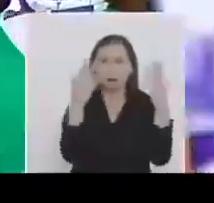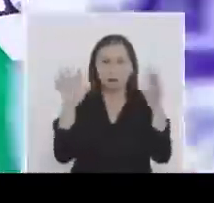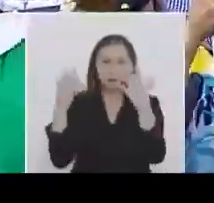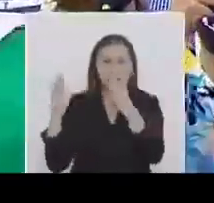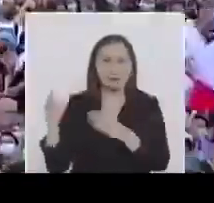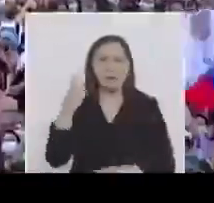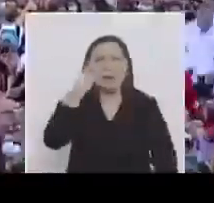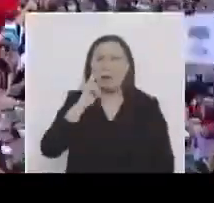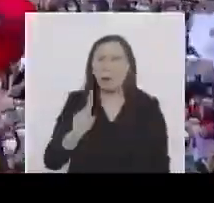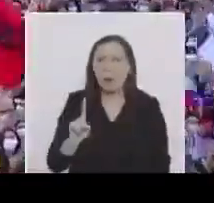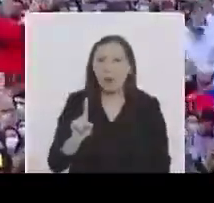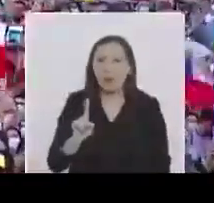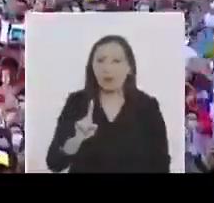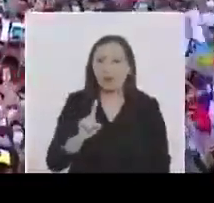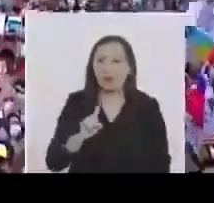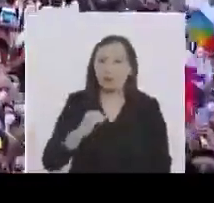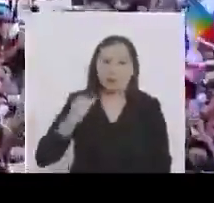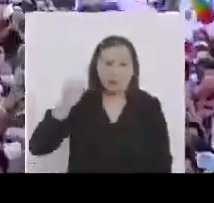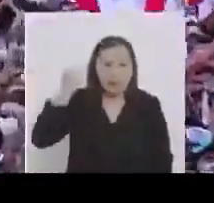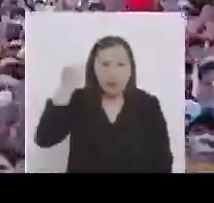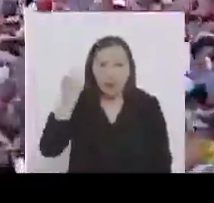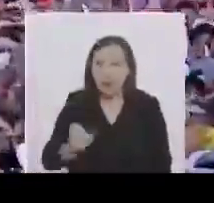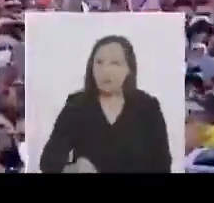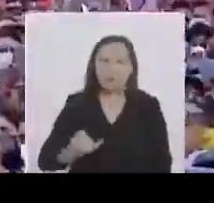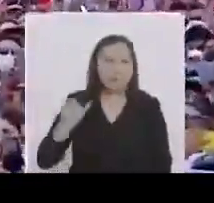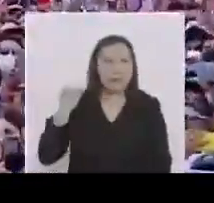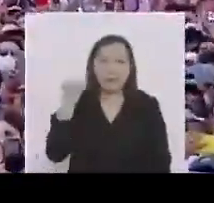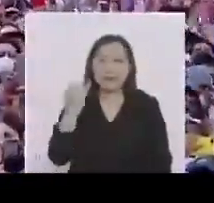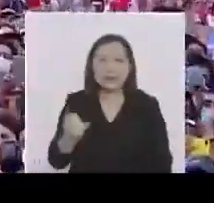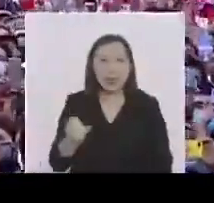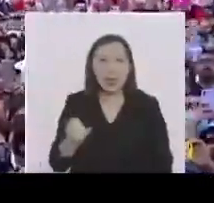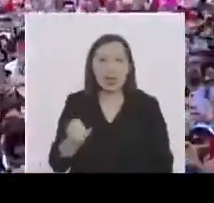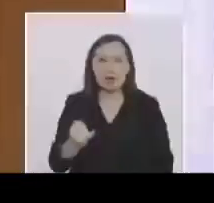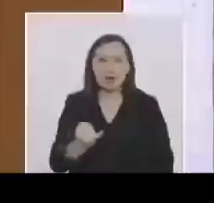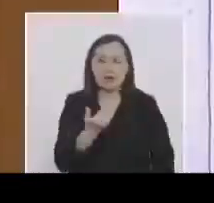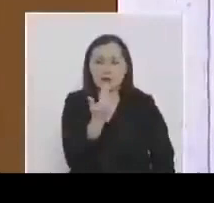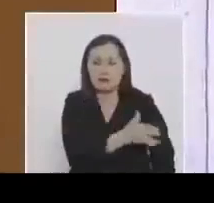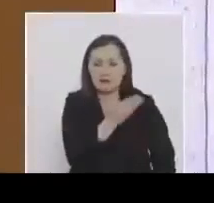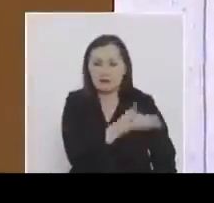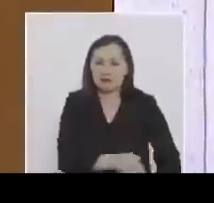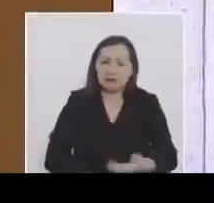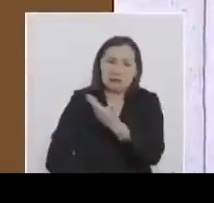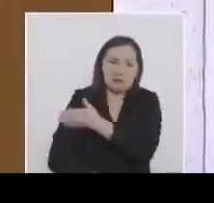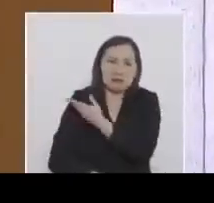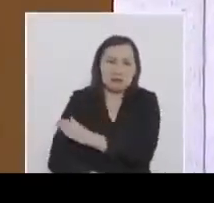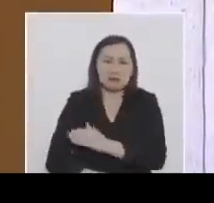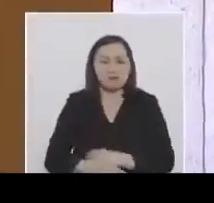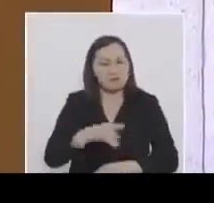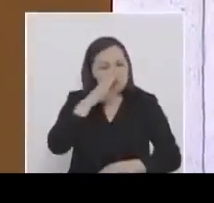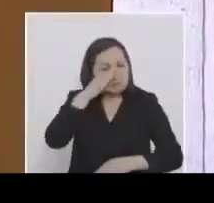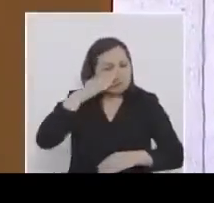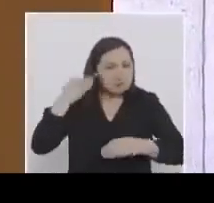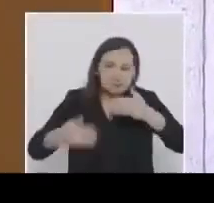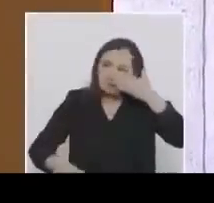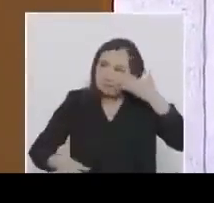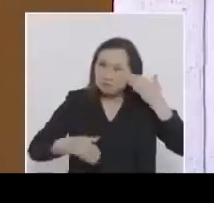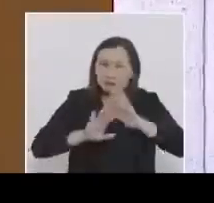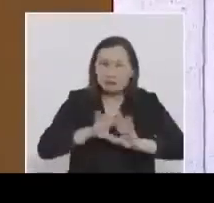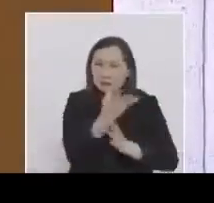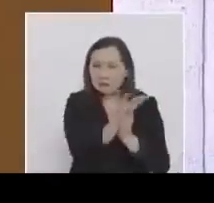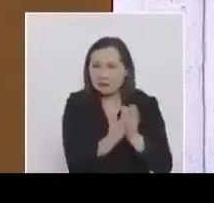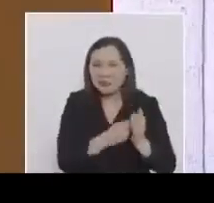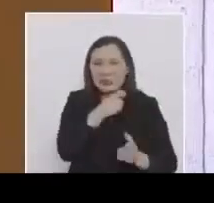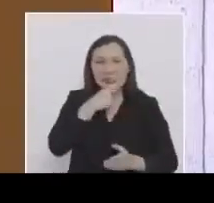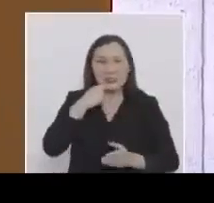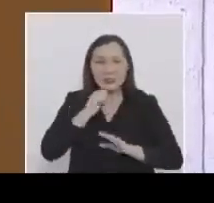Pero en el que siempre, siempre nos sacudimos el polvo, nos secamos las lágrimas,